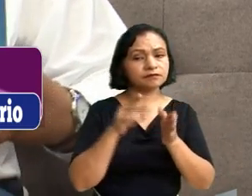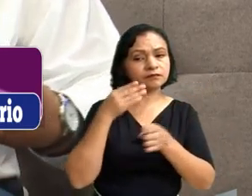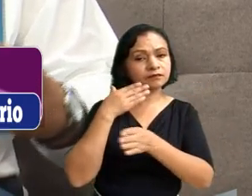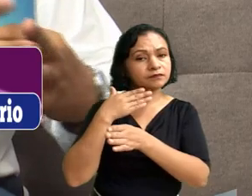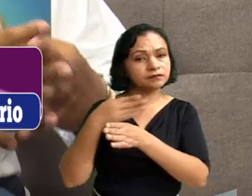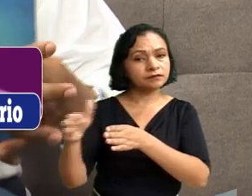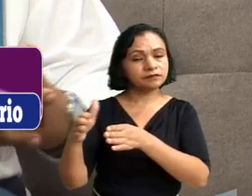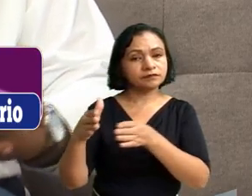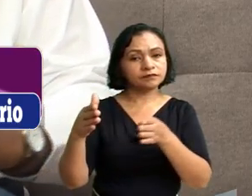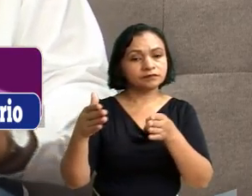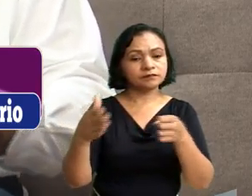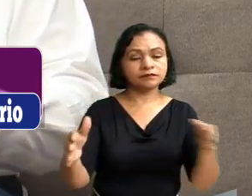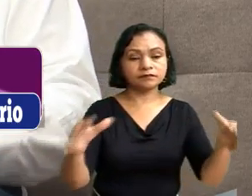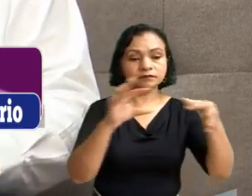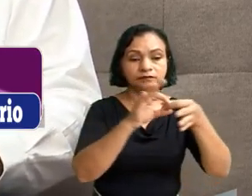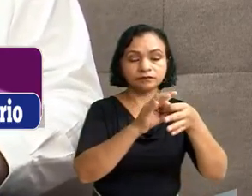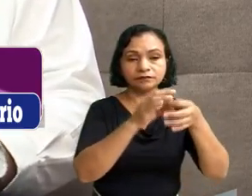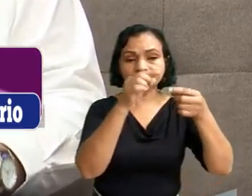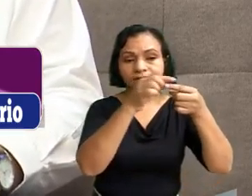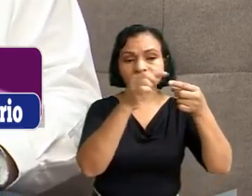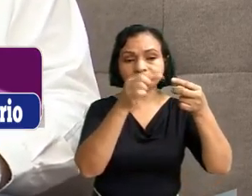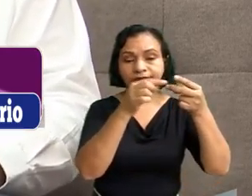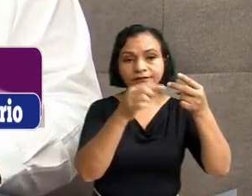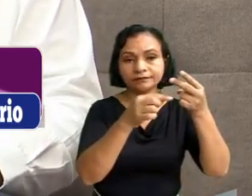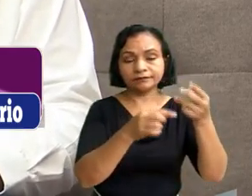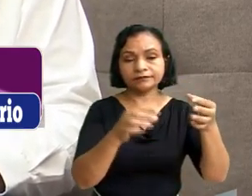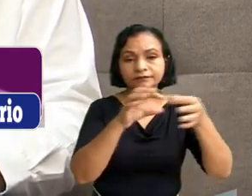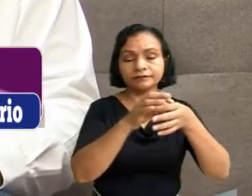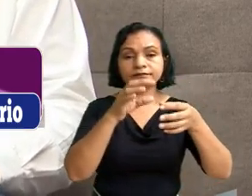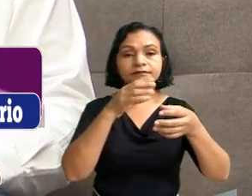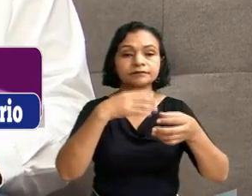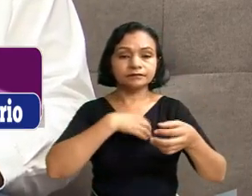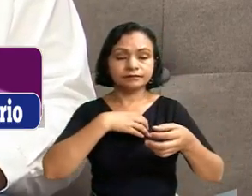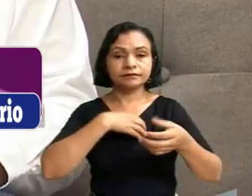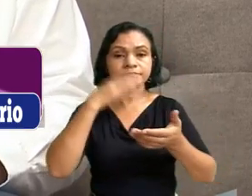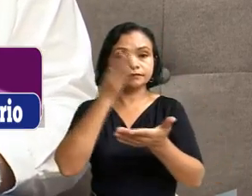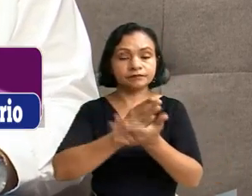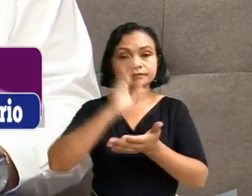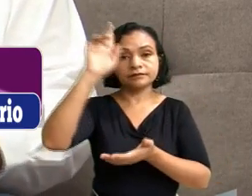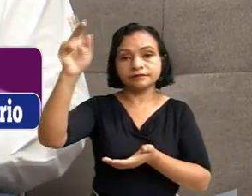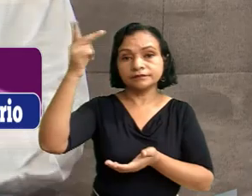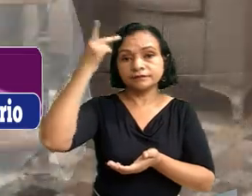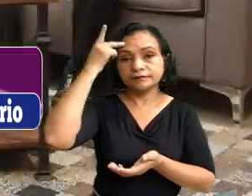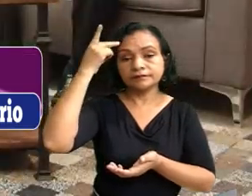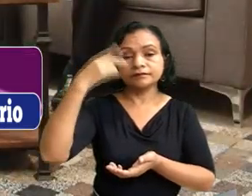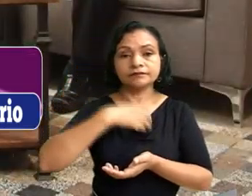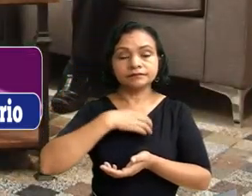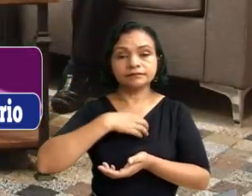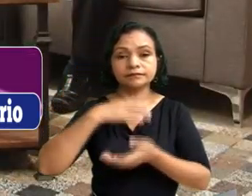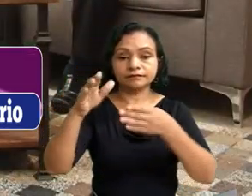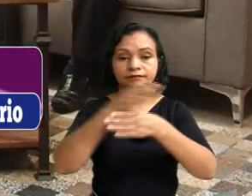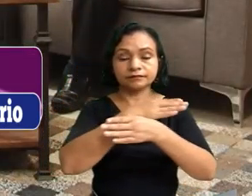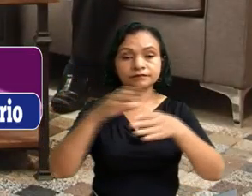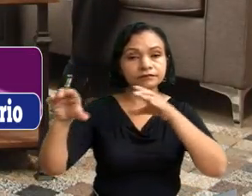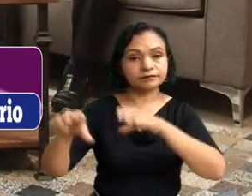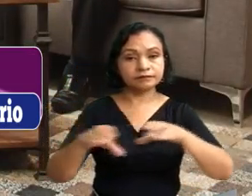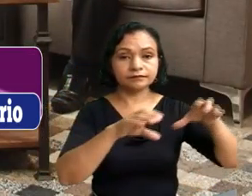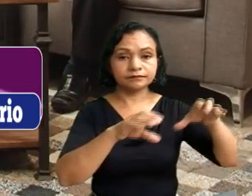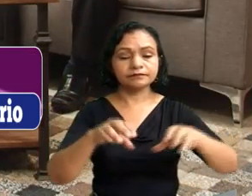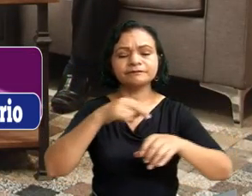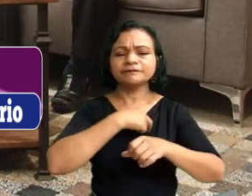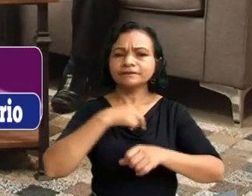sino que usted lo mencionaba muy bien articulada a un proceso de una voluntad política ahora esta política una serie de acciones que éstas que estamos